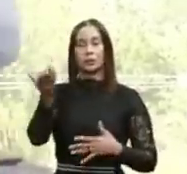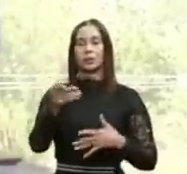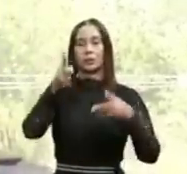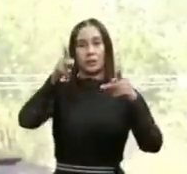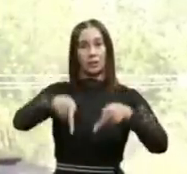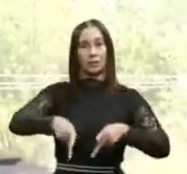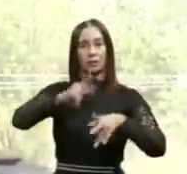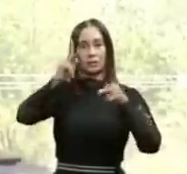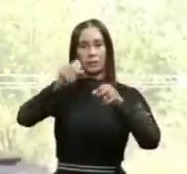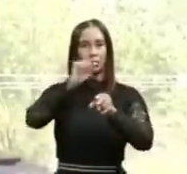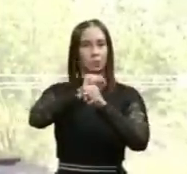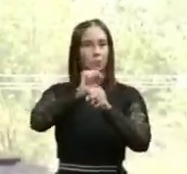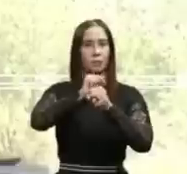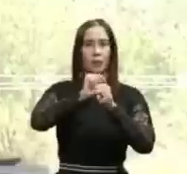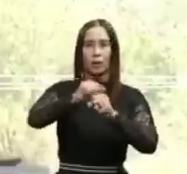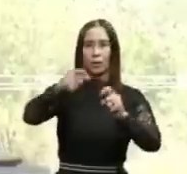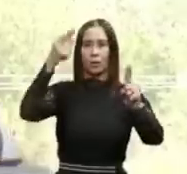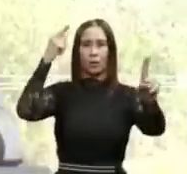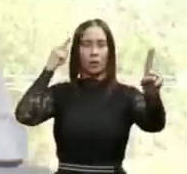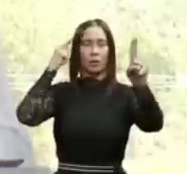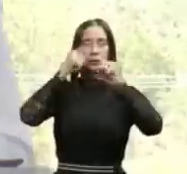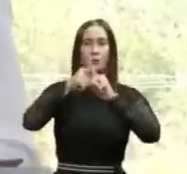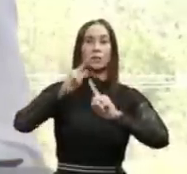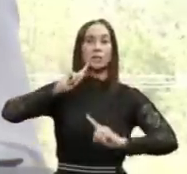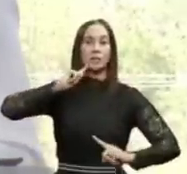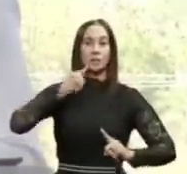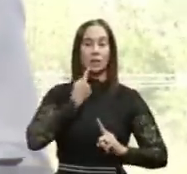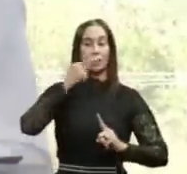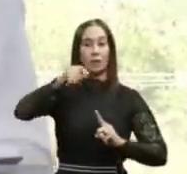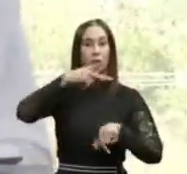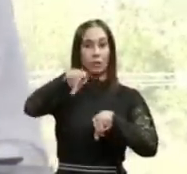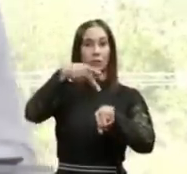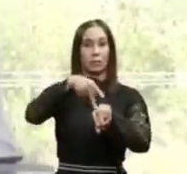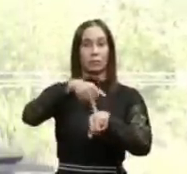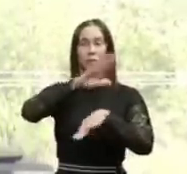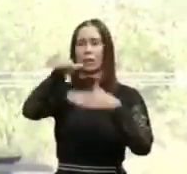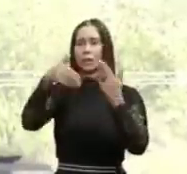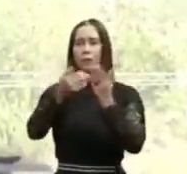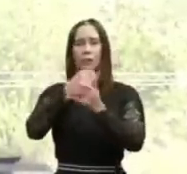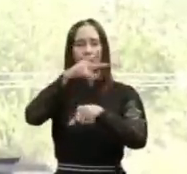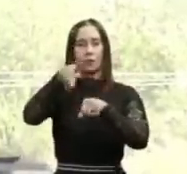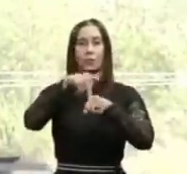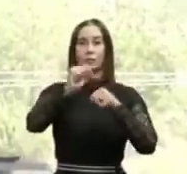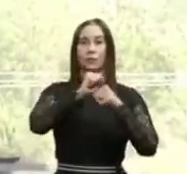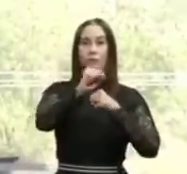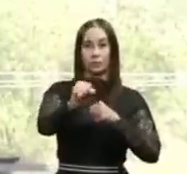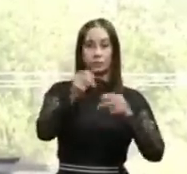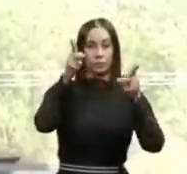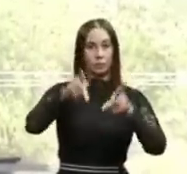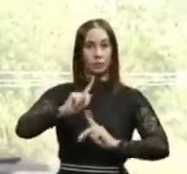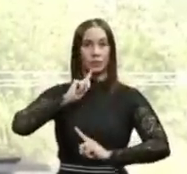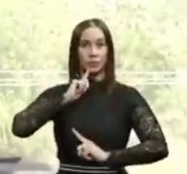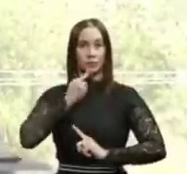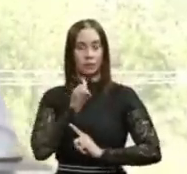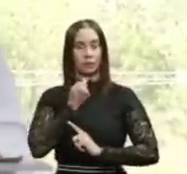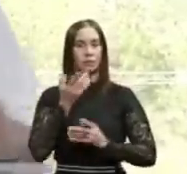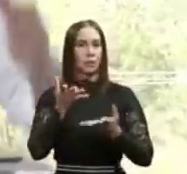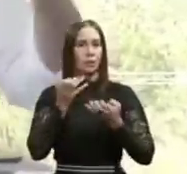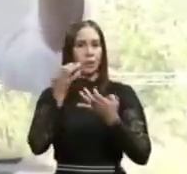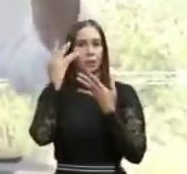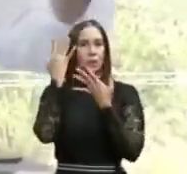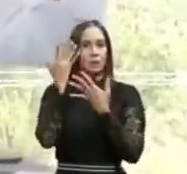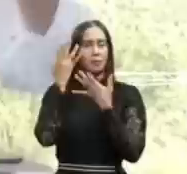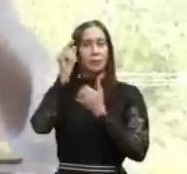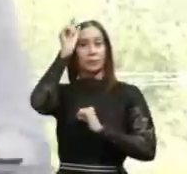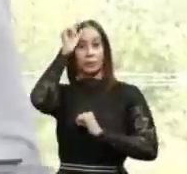trabajador, emprendedor y honesto que es esta provincia y todas las provincias del sur, que lo que están esperando es alguien